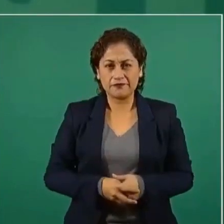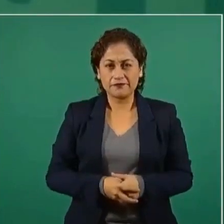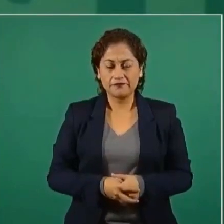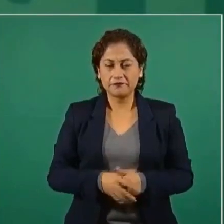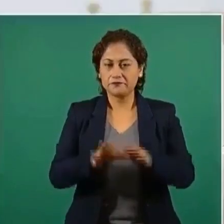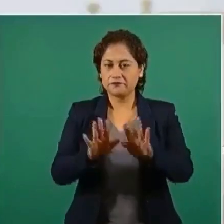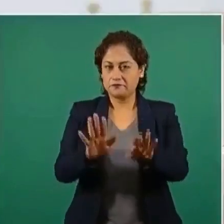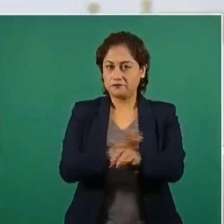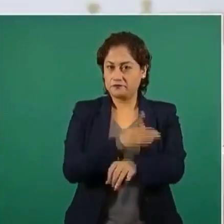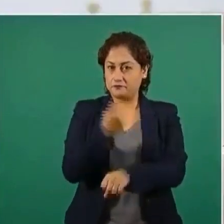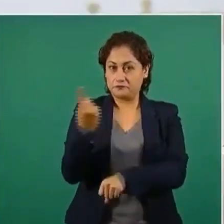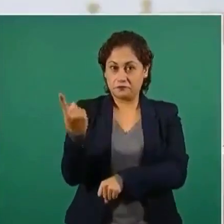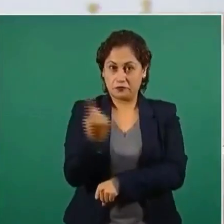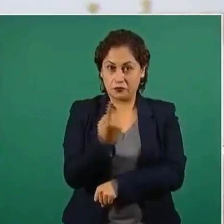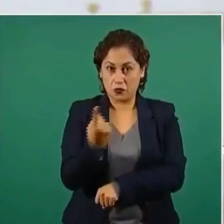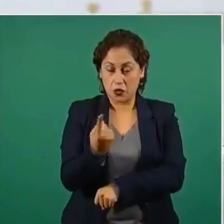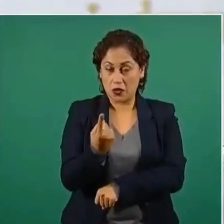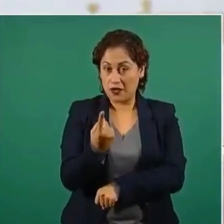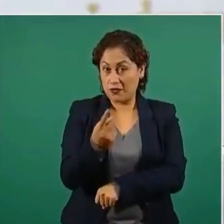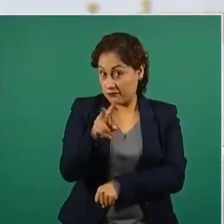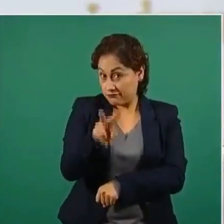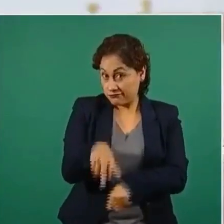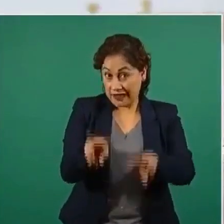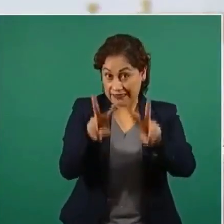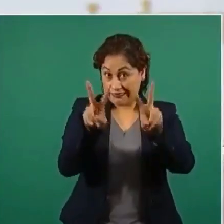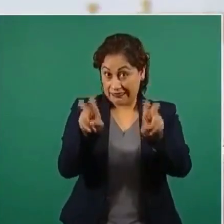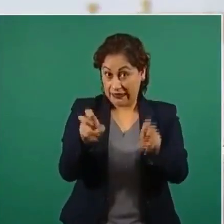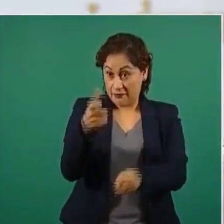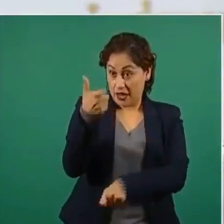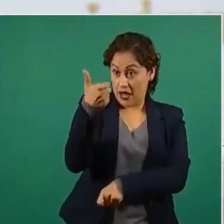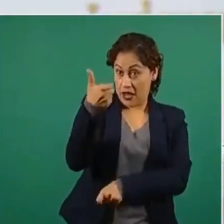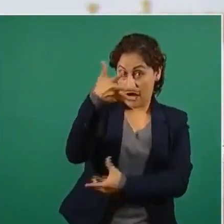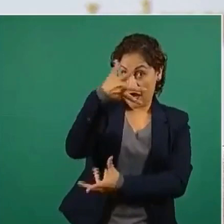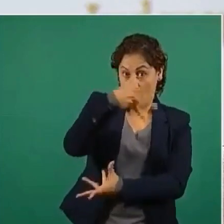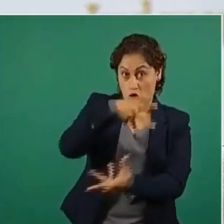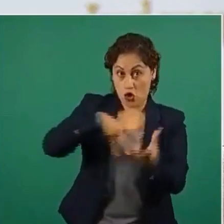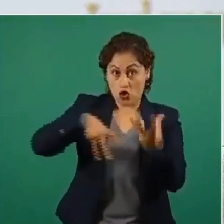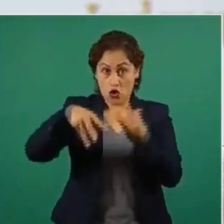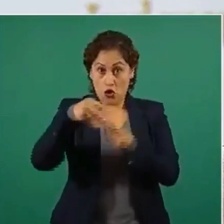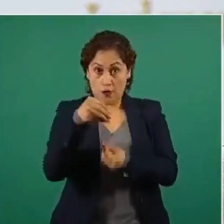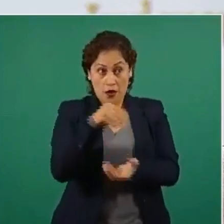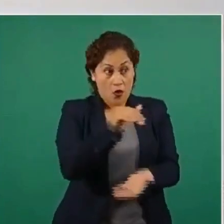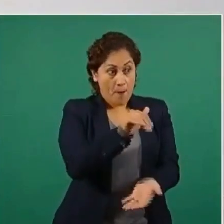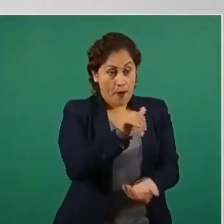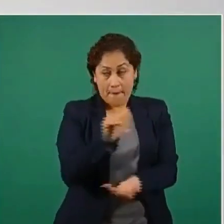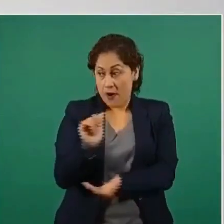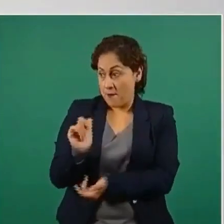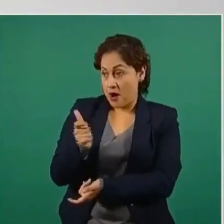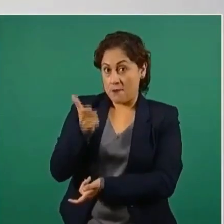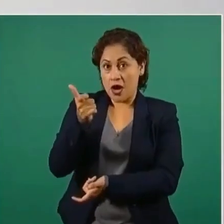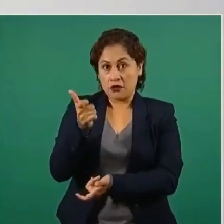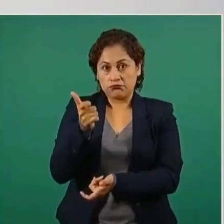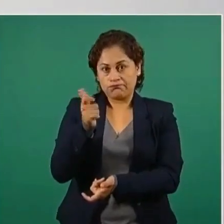Porque lo económico, lo financiero, está por encima de todo,